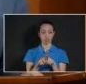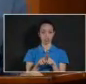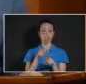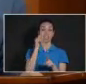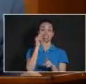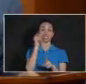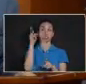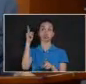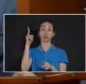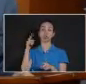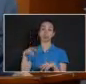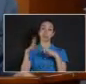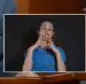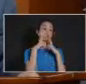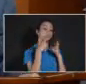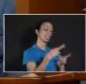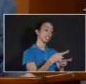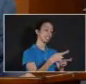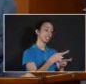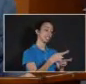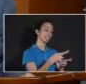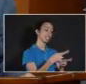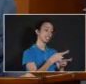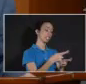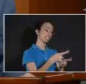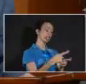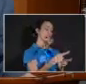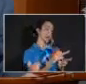contestaría, guárdate